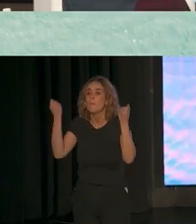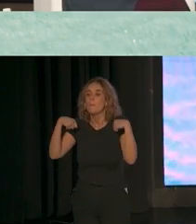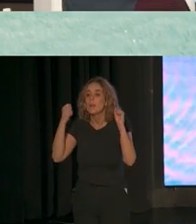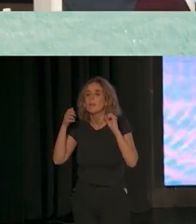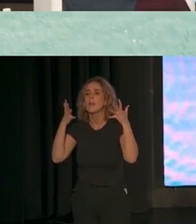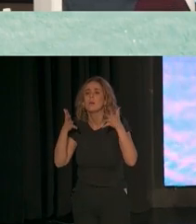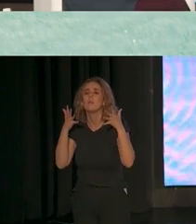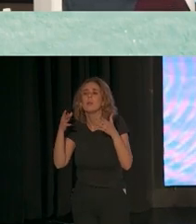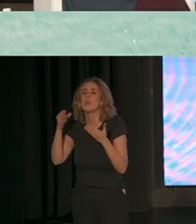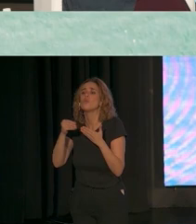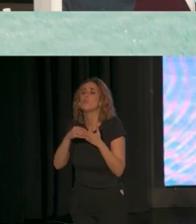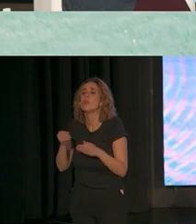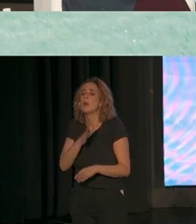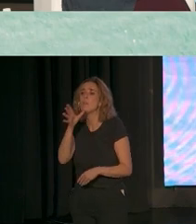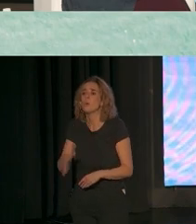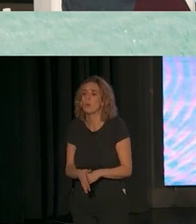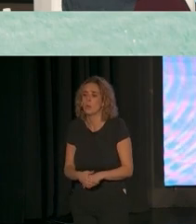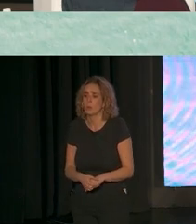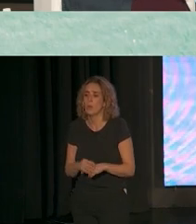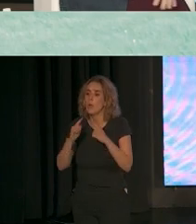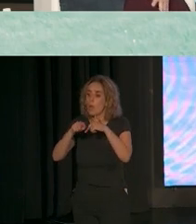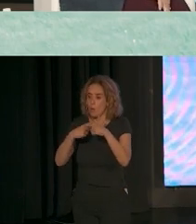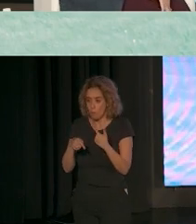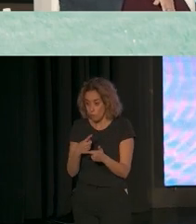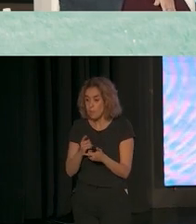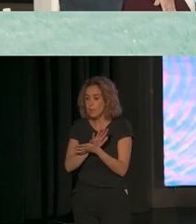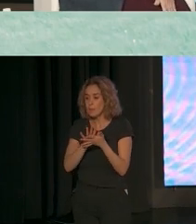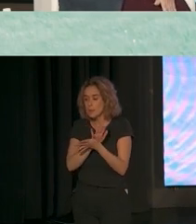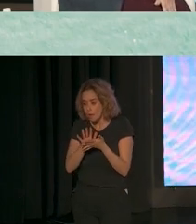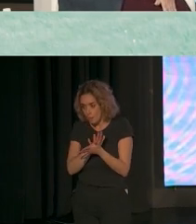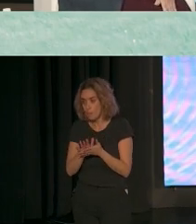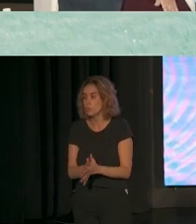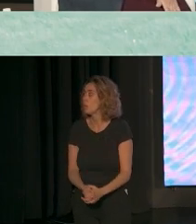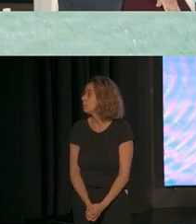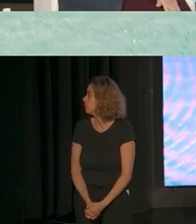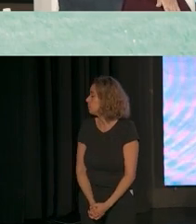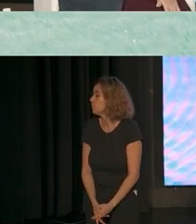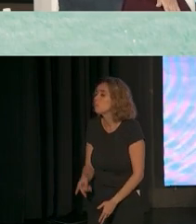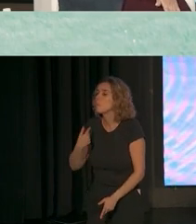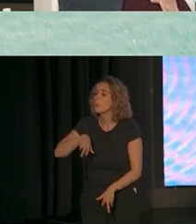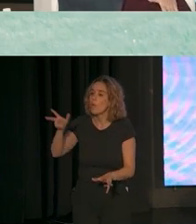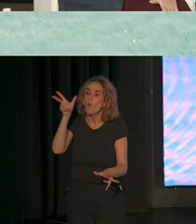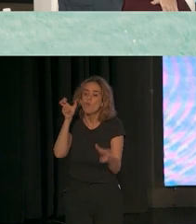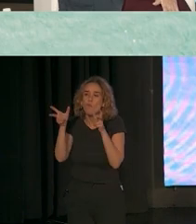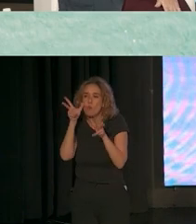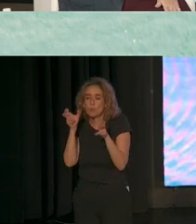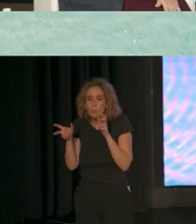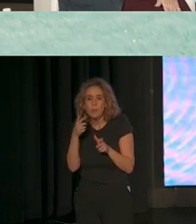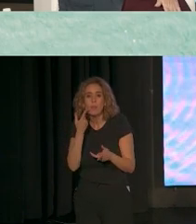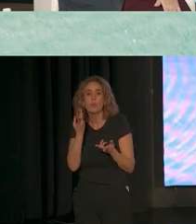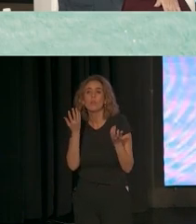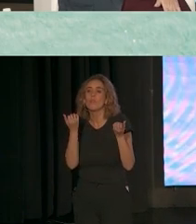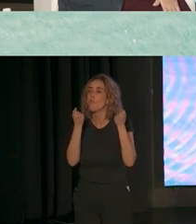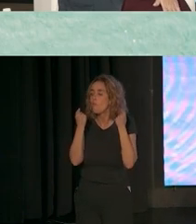Vamos a hablar de las familias y los niños y ver a los niños desde la percepción de las fortalezas, no